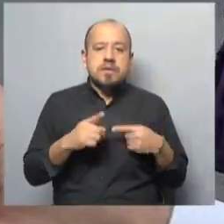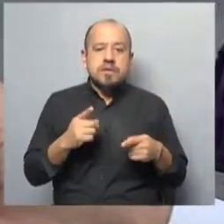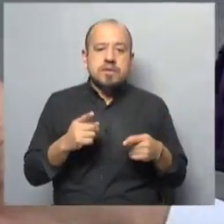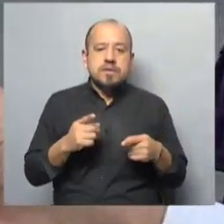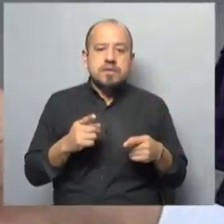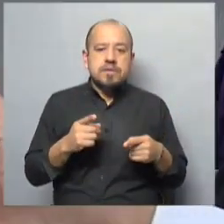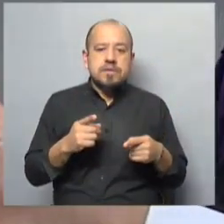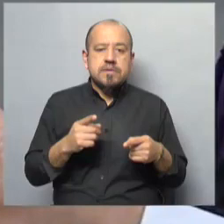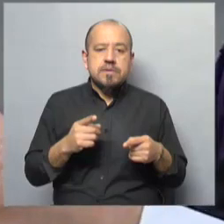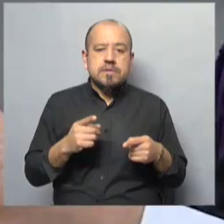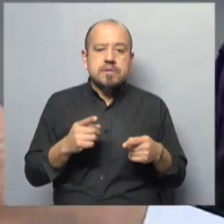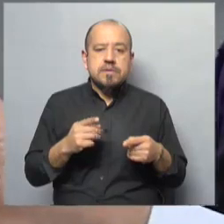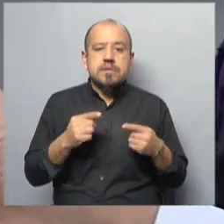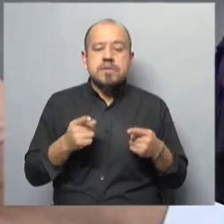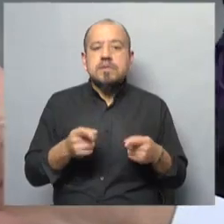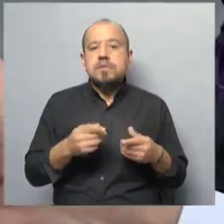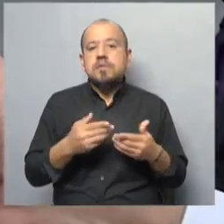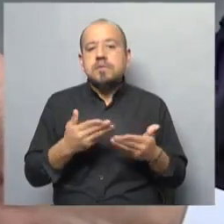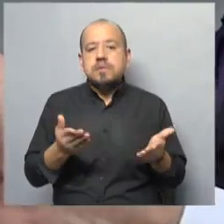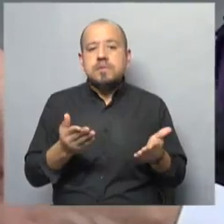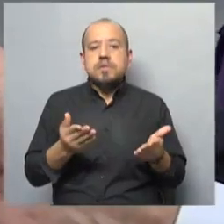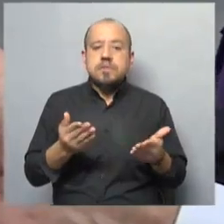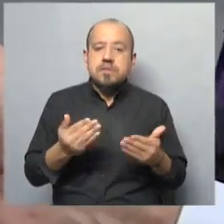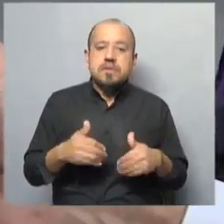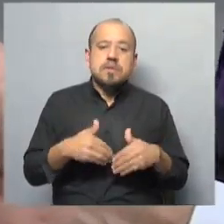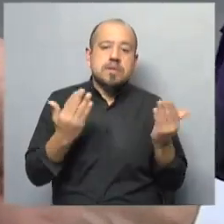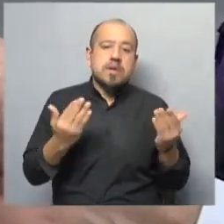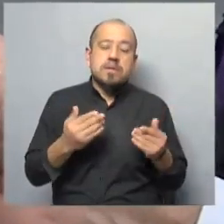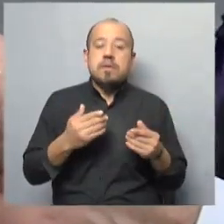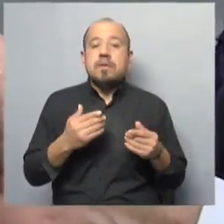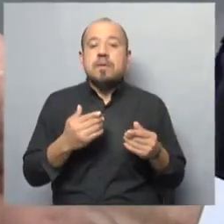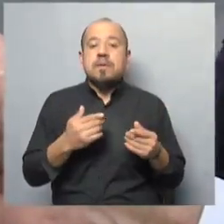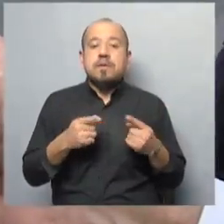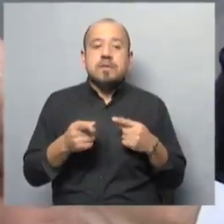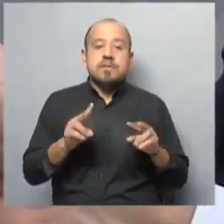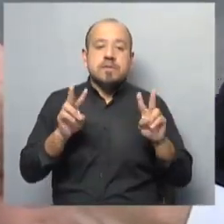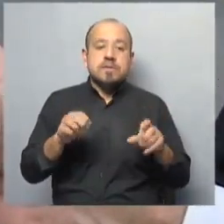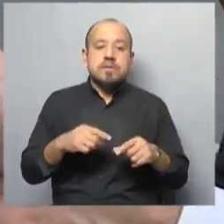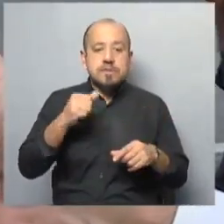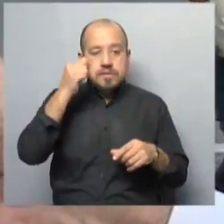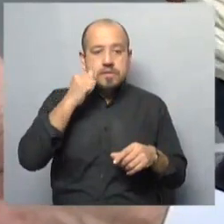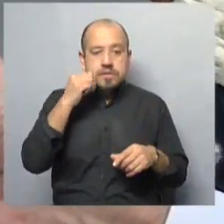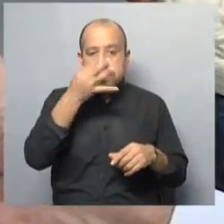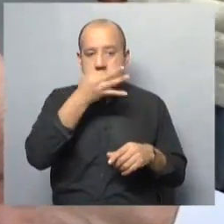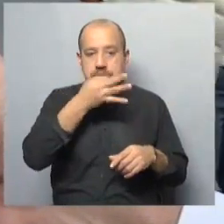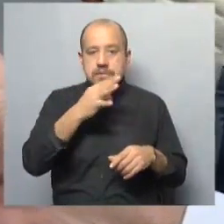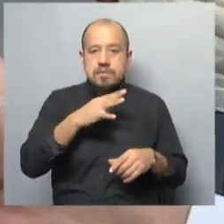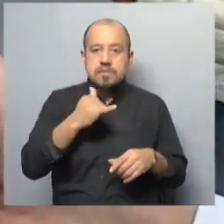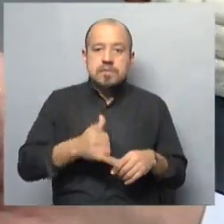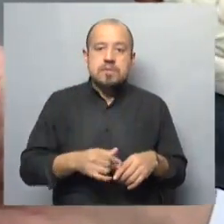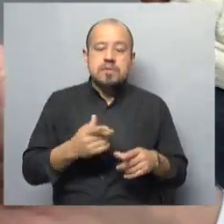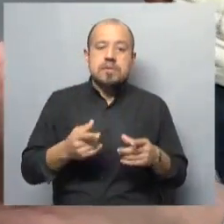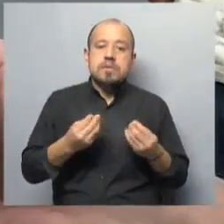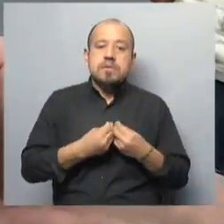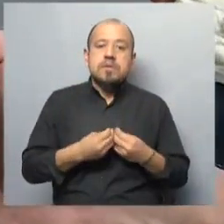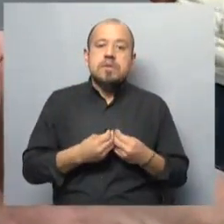además quiero decir, además de que eso me parece un caso grave, muy grave, el tema del narcotráfico tiene varias caras y no